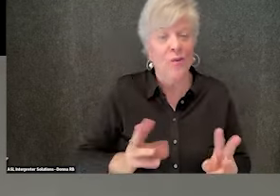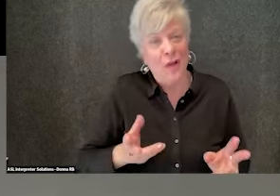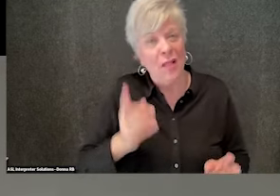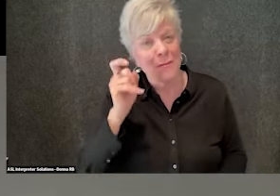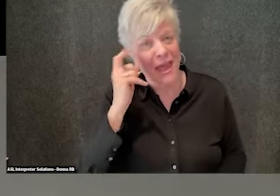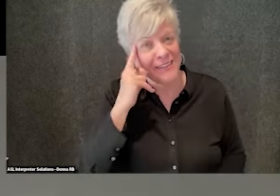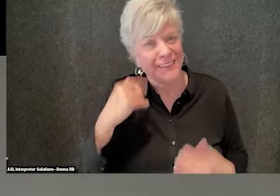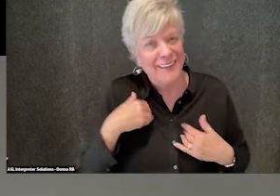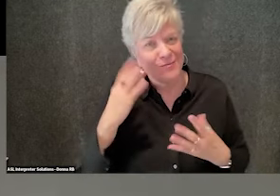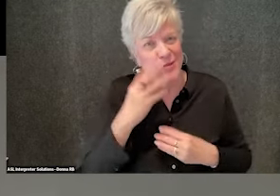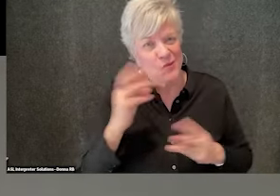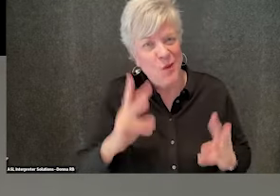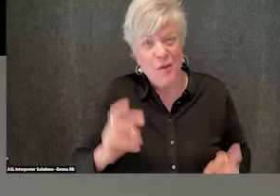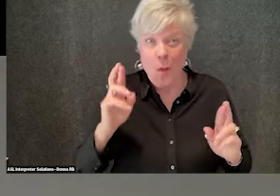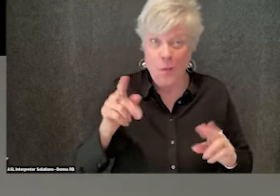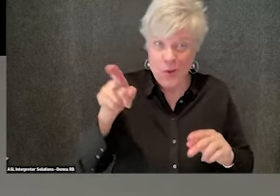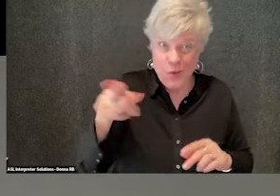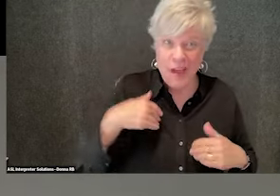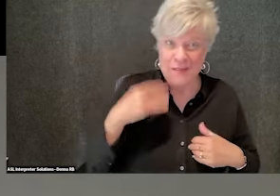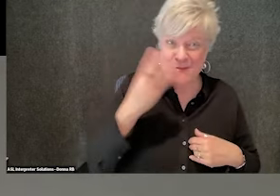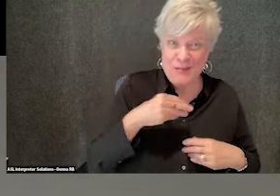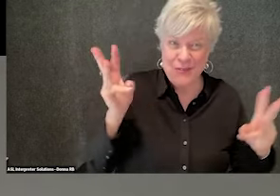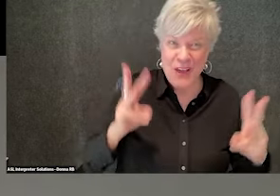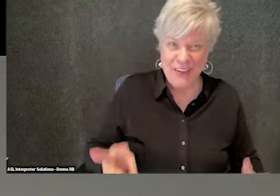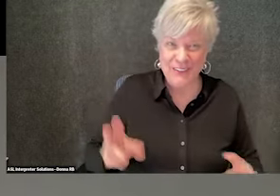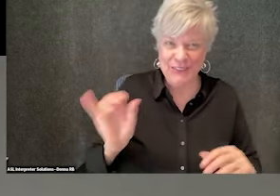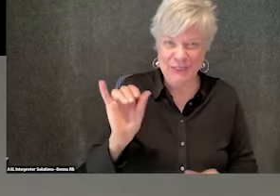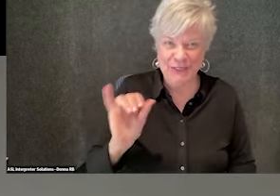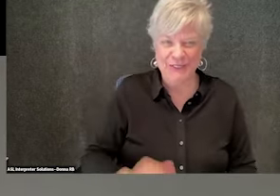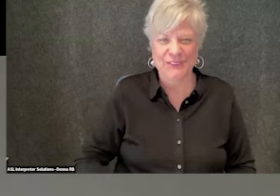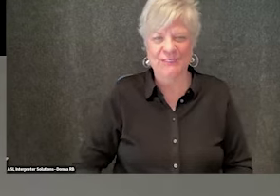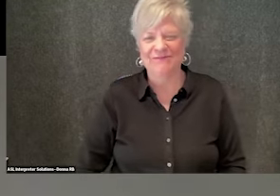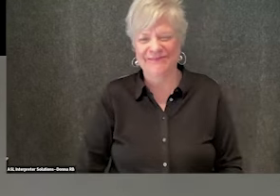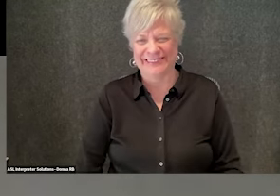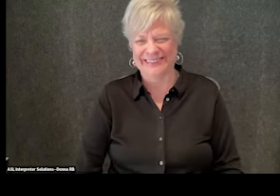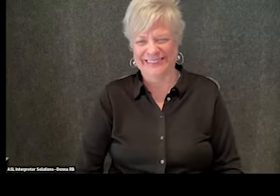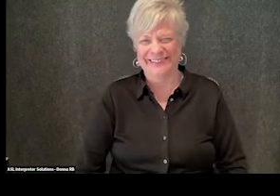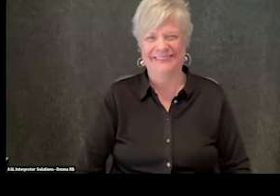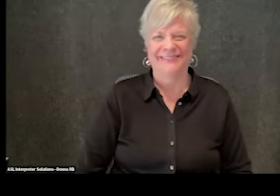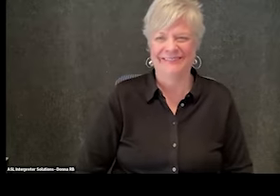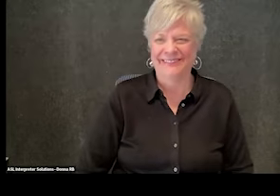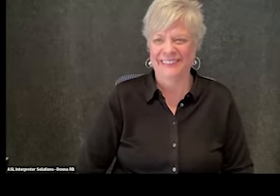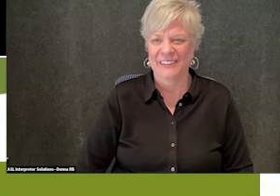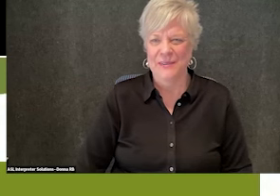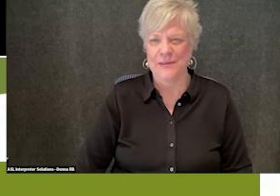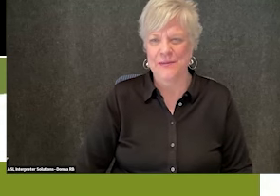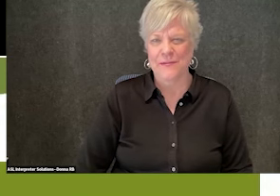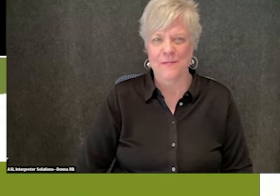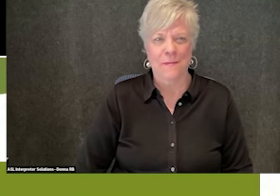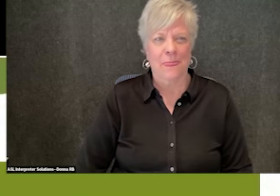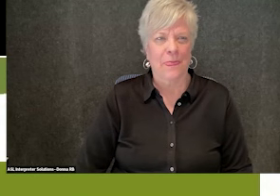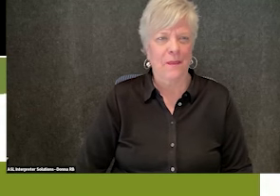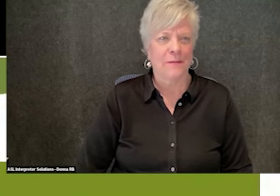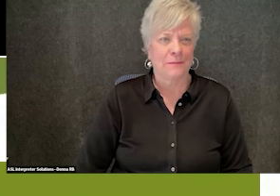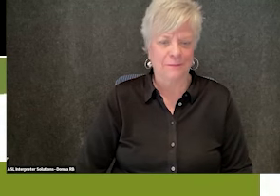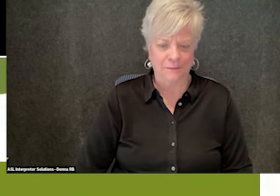Madison. También ahora en la pantalla, también para acordarles que nuevamente si